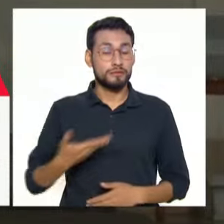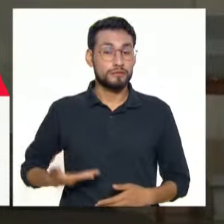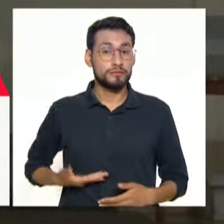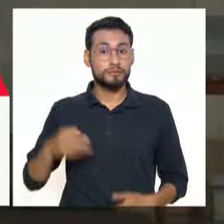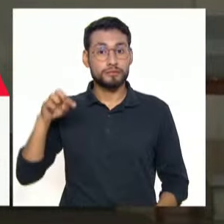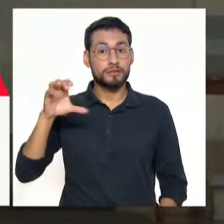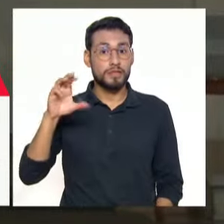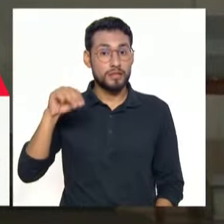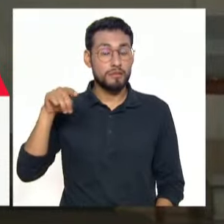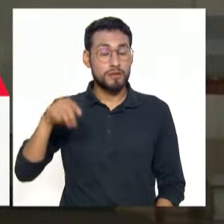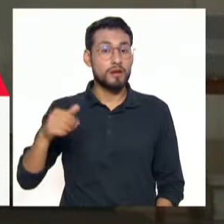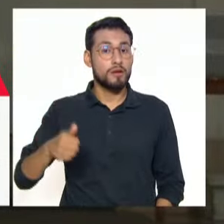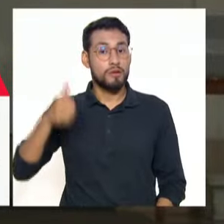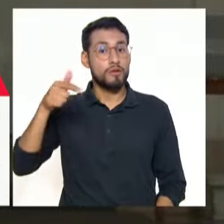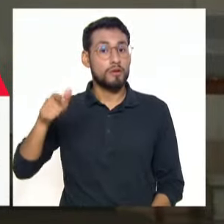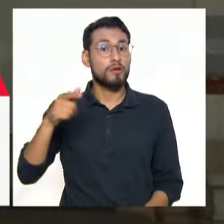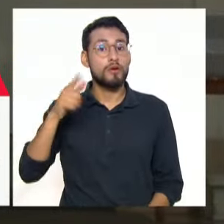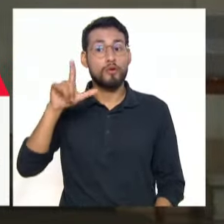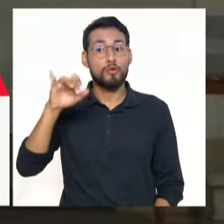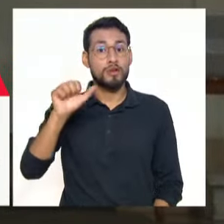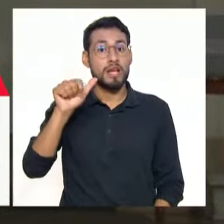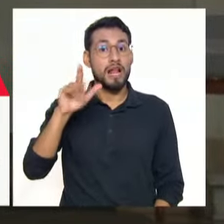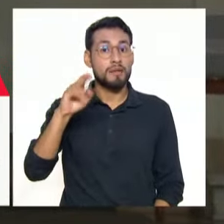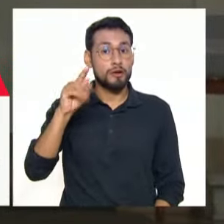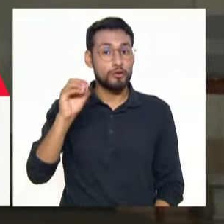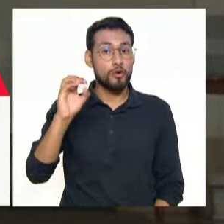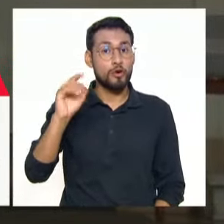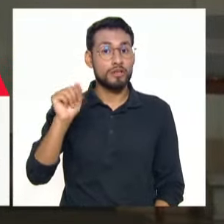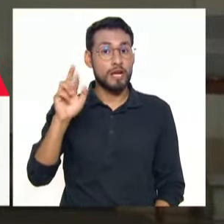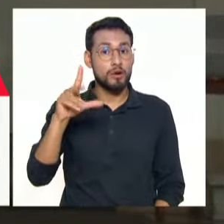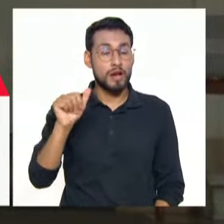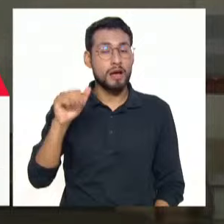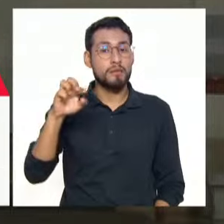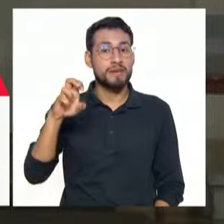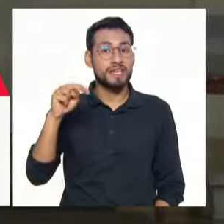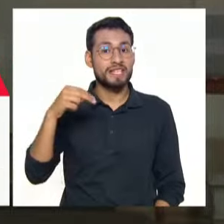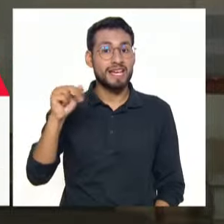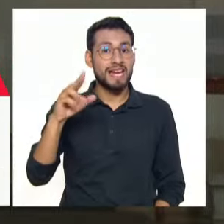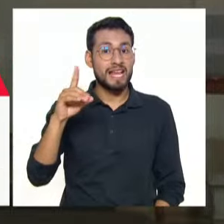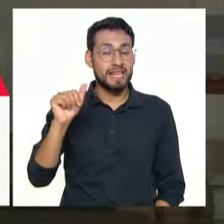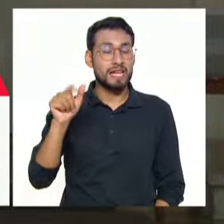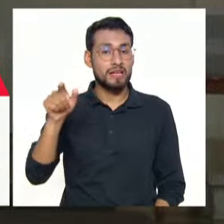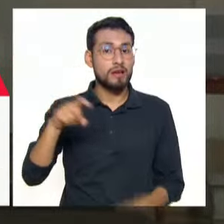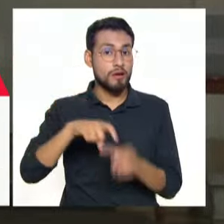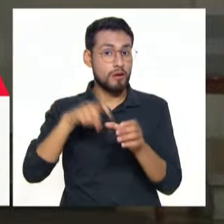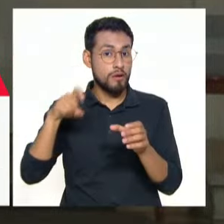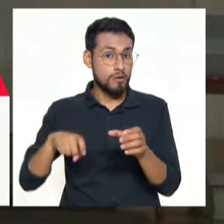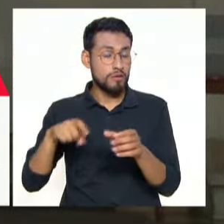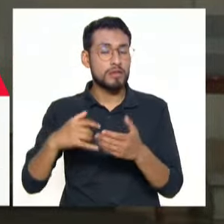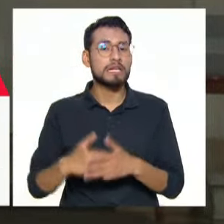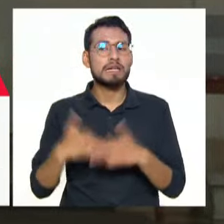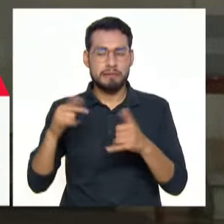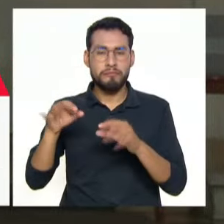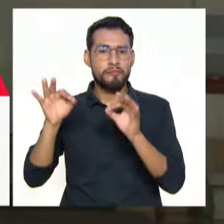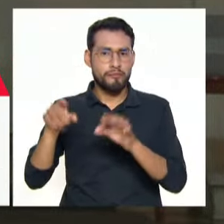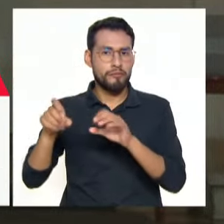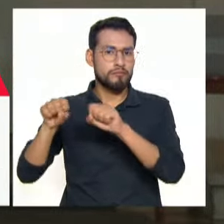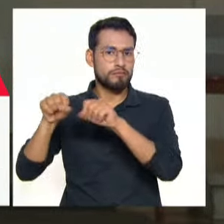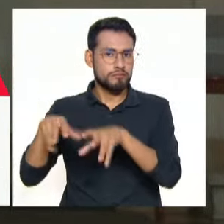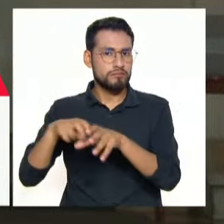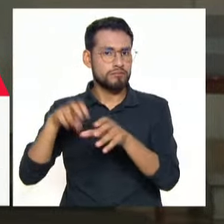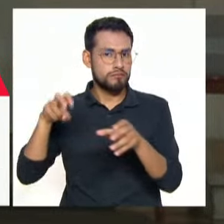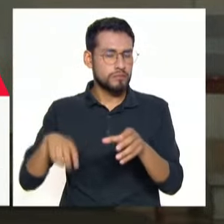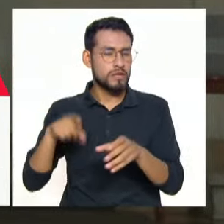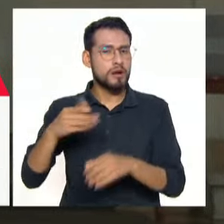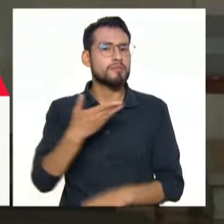de Ministros formule el señor Luis Alberto Tarola Peñaranda, se resuelve aceptar la renuncia que al